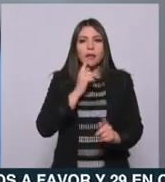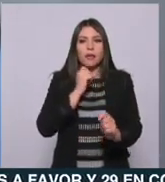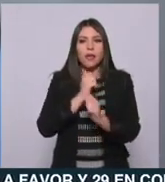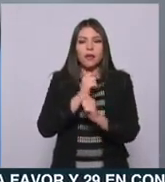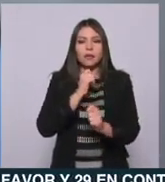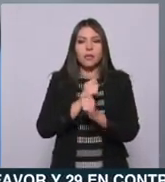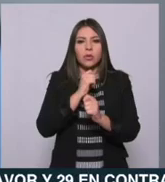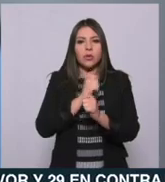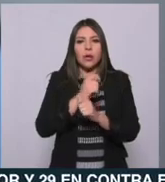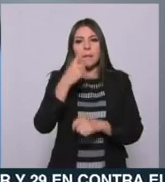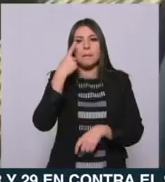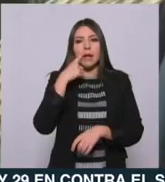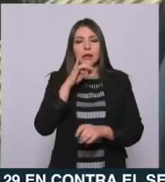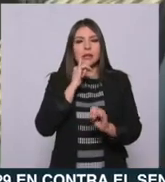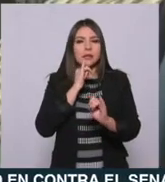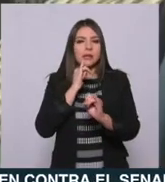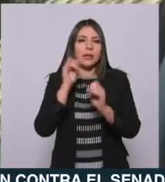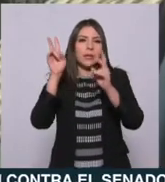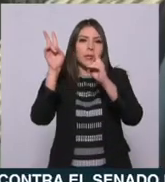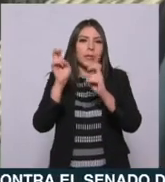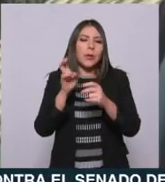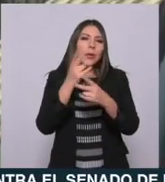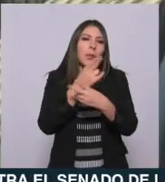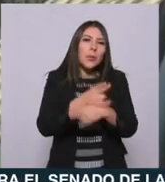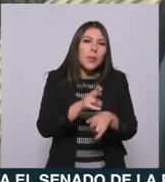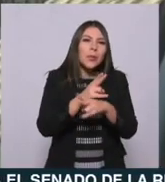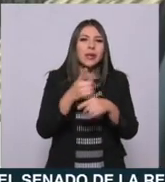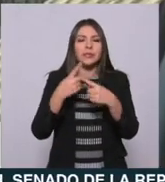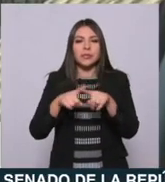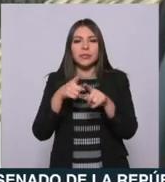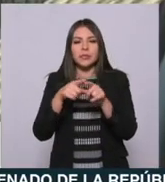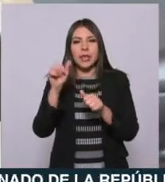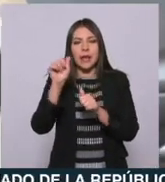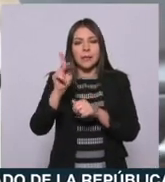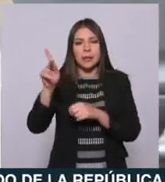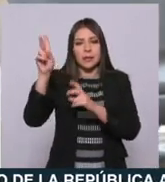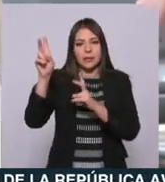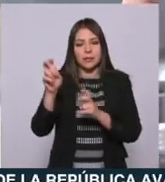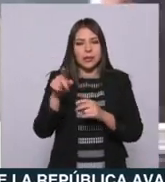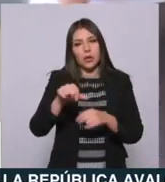de plataformas electrónicas. Con imágenes de Joel Arias, Mariana Sánchez, 21 Noticias.